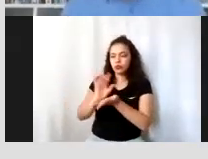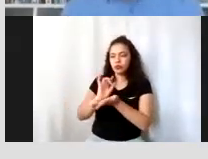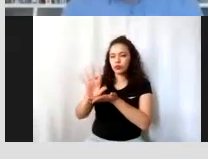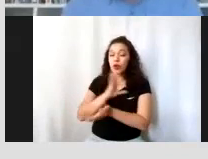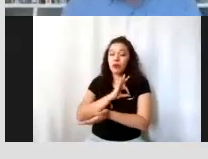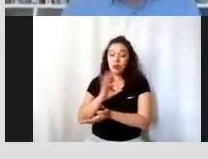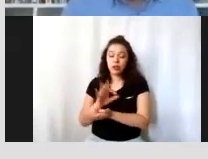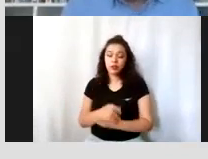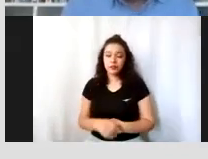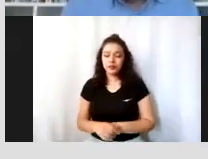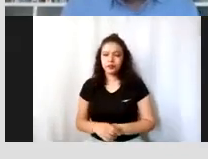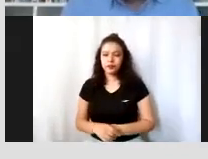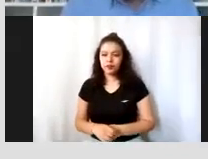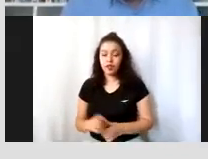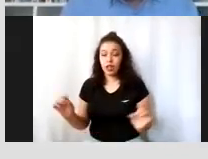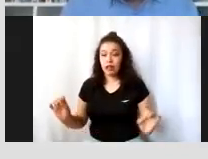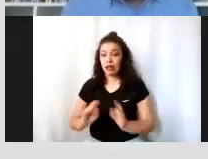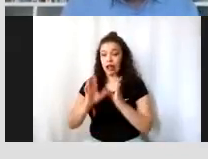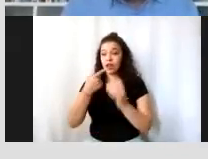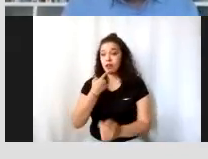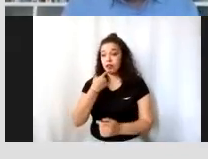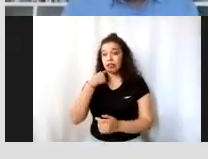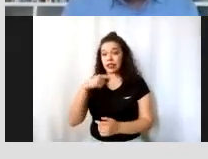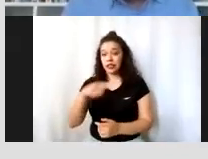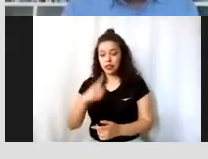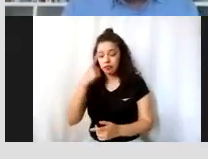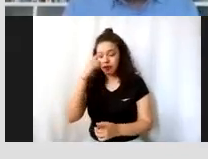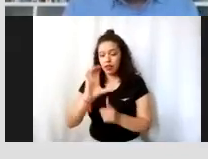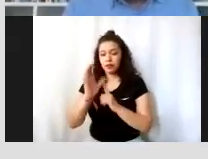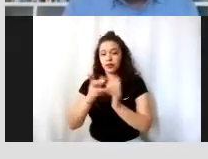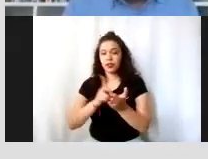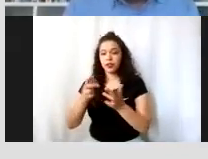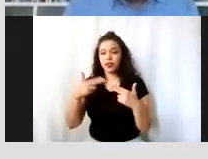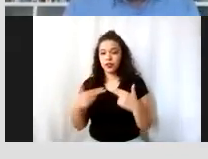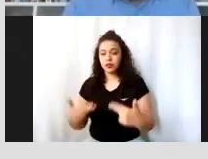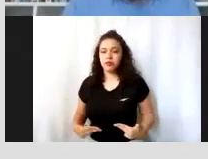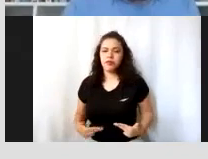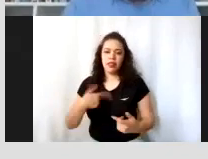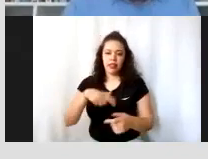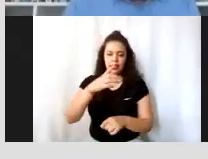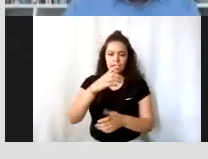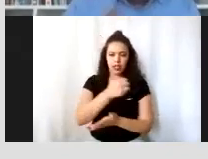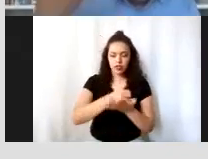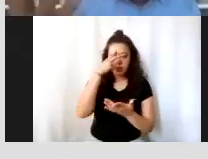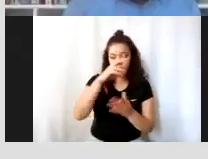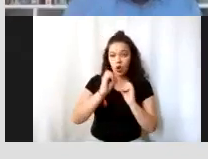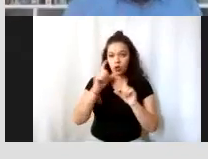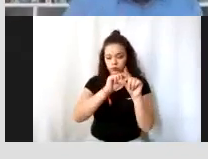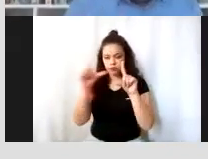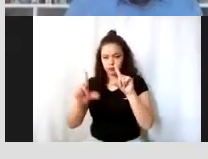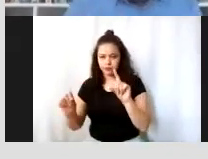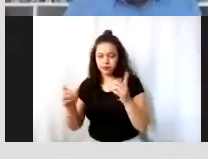sí, ante alguna denuncia, ante la Comisión de Derechos Humanos, la local o la nacional, ustedes tendrían